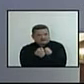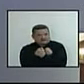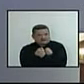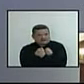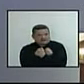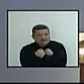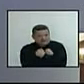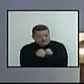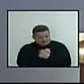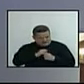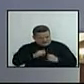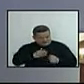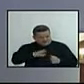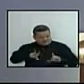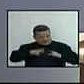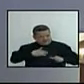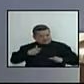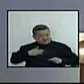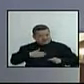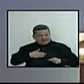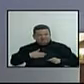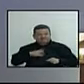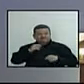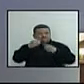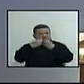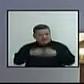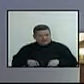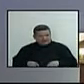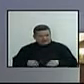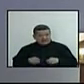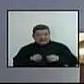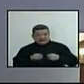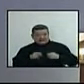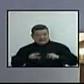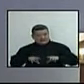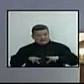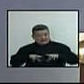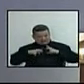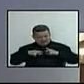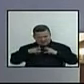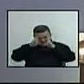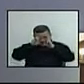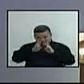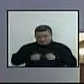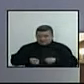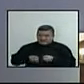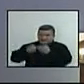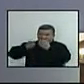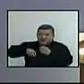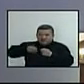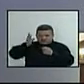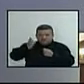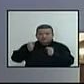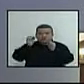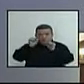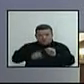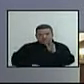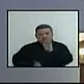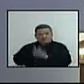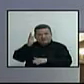pierde, y el que se aborrece a sí mismo en este mundo se guardará para la vida